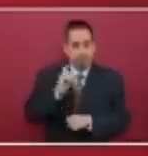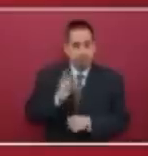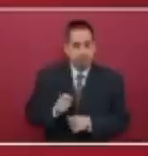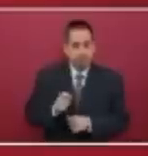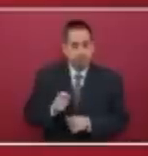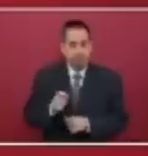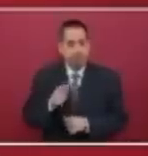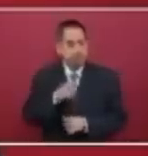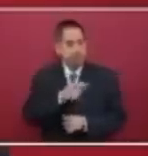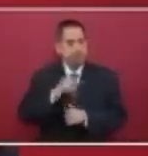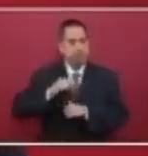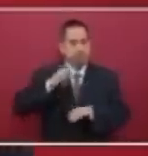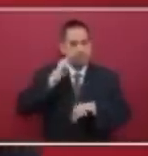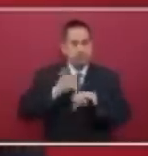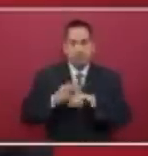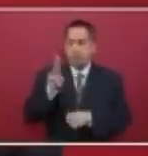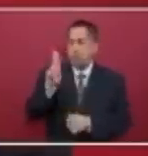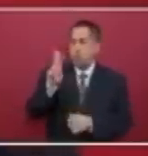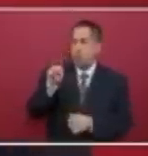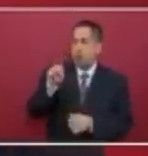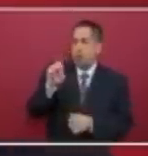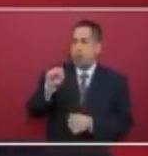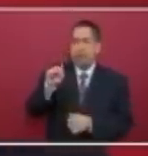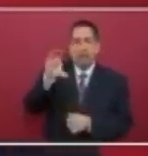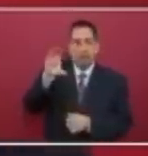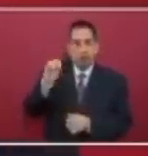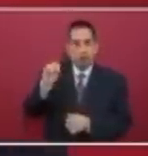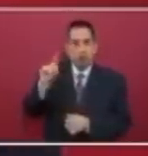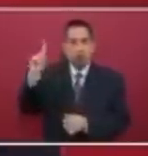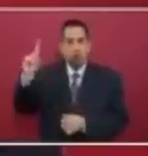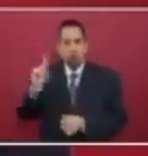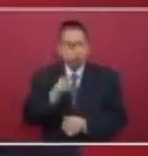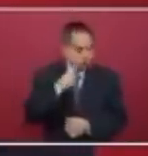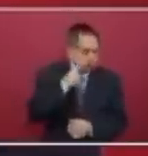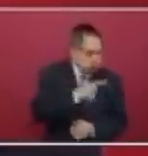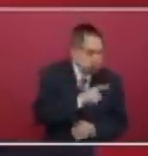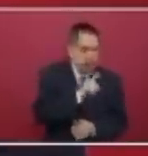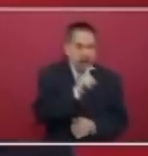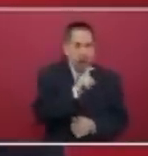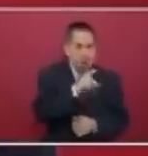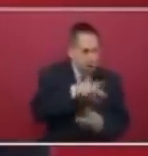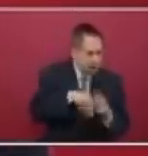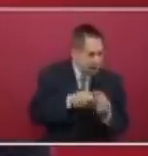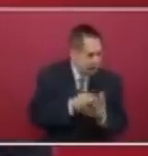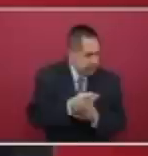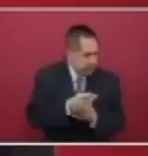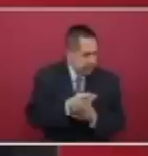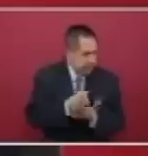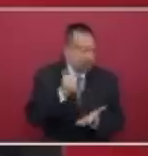organismo de agua de la unesco certifique la calidad del agua que se va